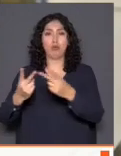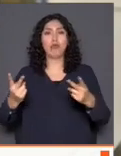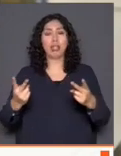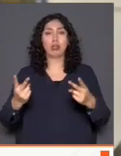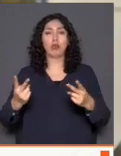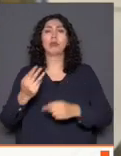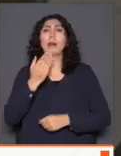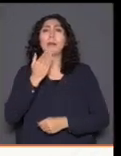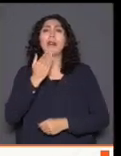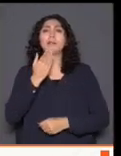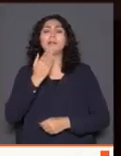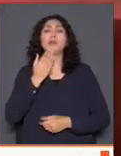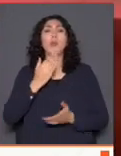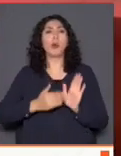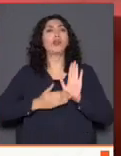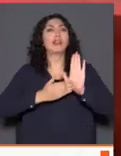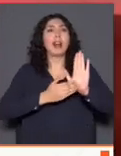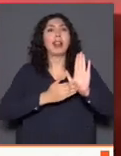transmitir seguridad a la población.